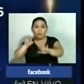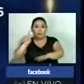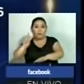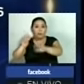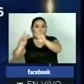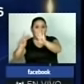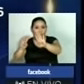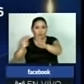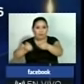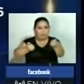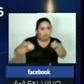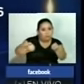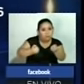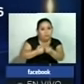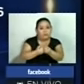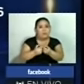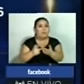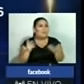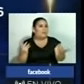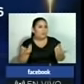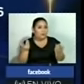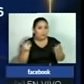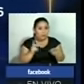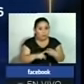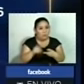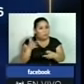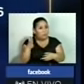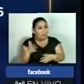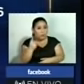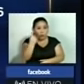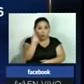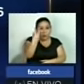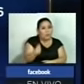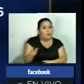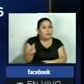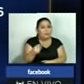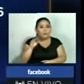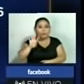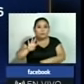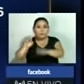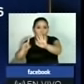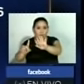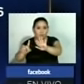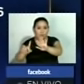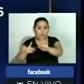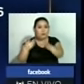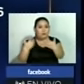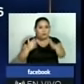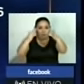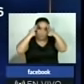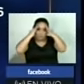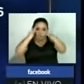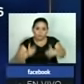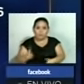5.627 accidentes viales, es decir, un promedio diario de 46. Se han atendido